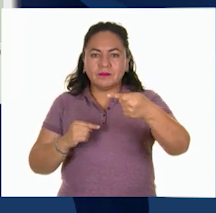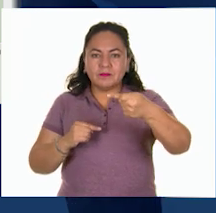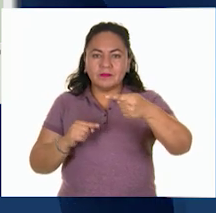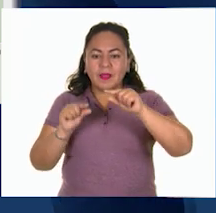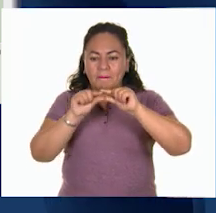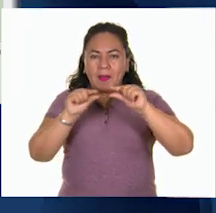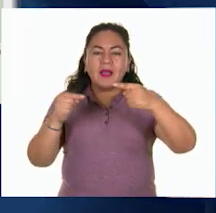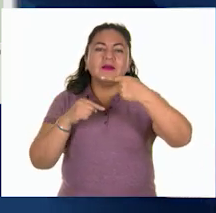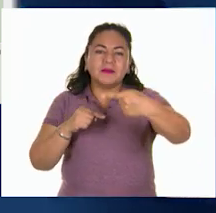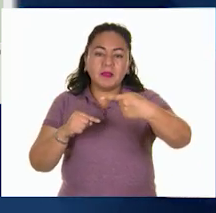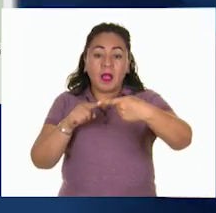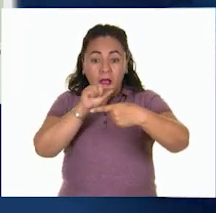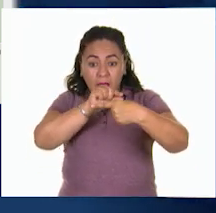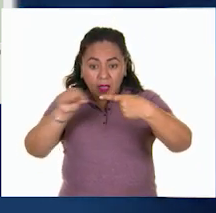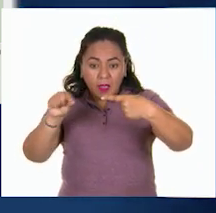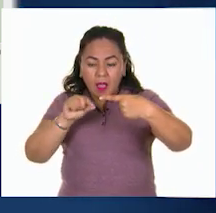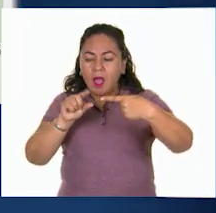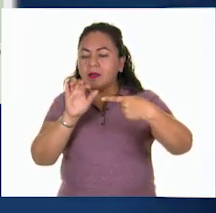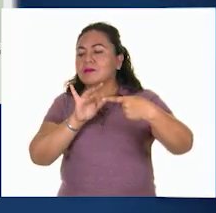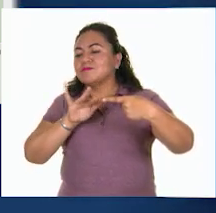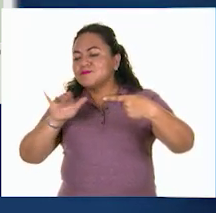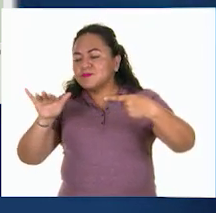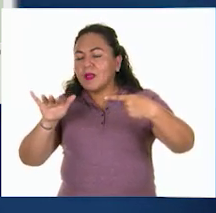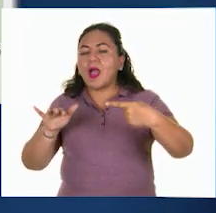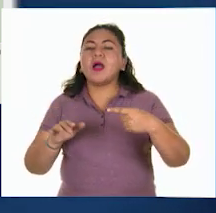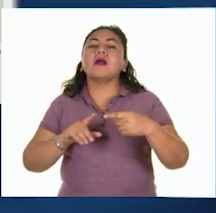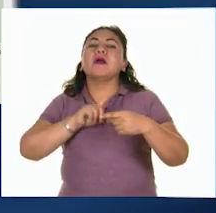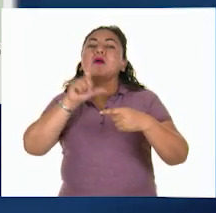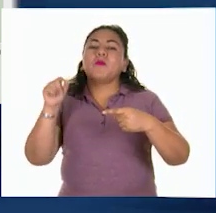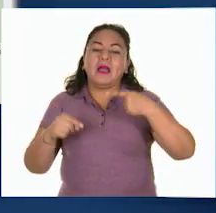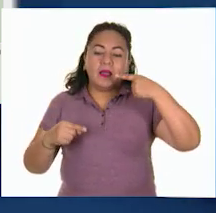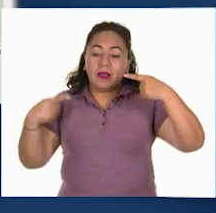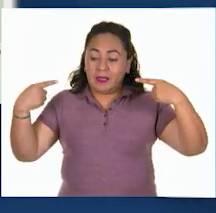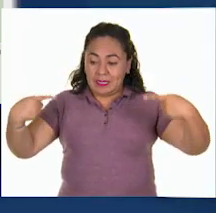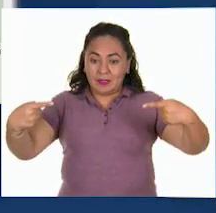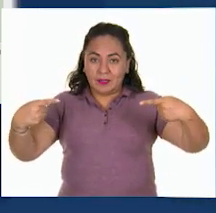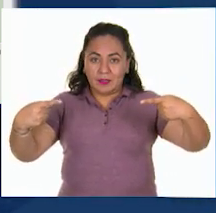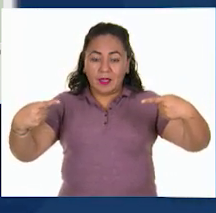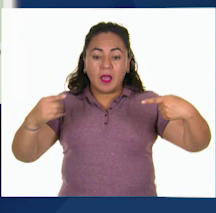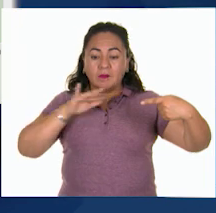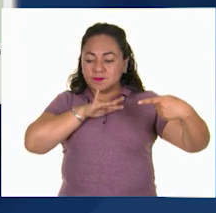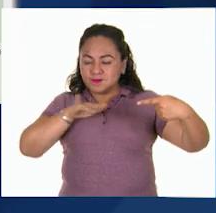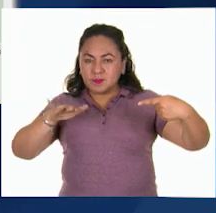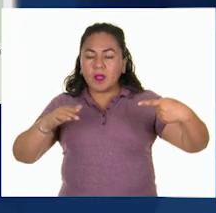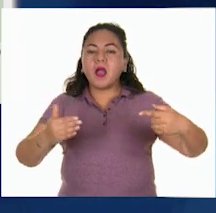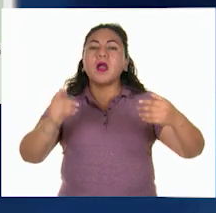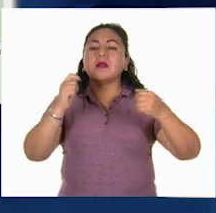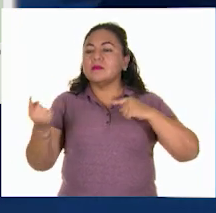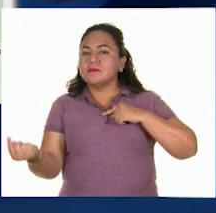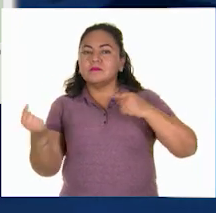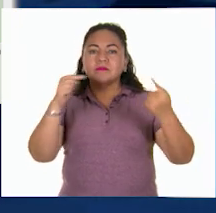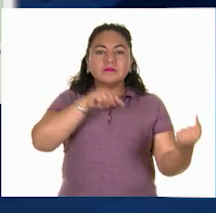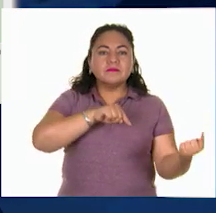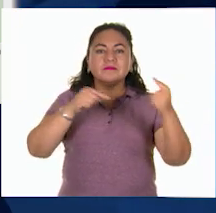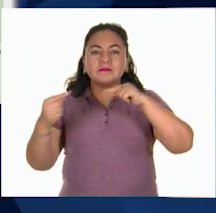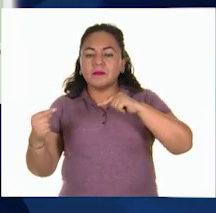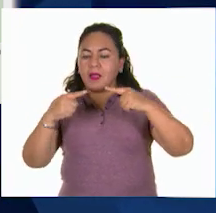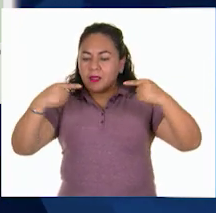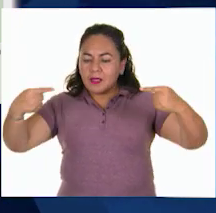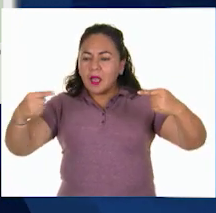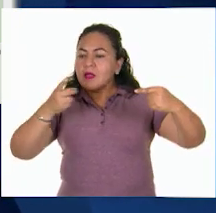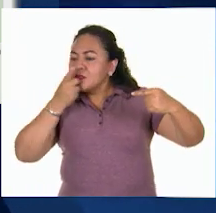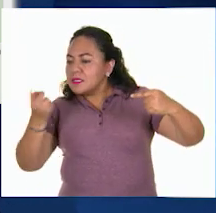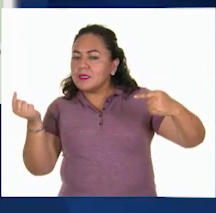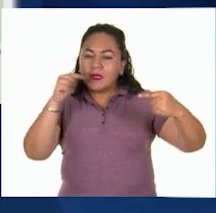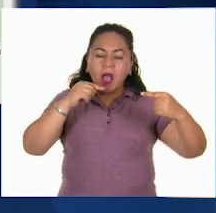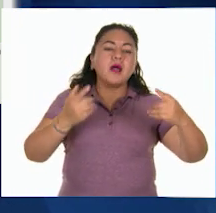largos, o como en este caso, incluyendo los nombres de los personajes al principio de cada línea. Y la siguiente